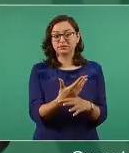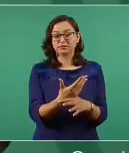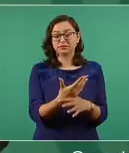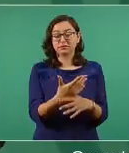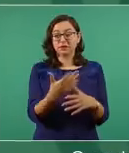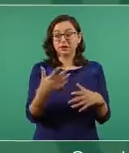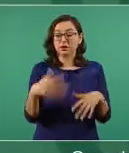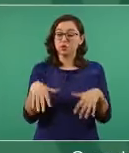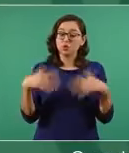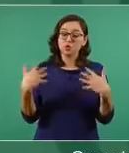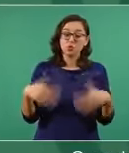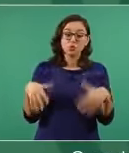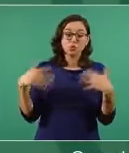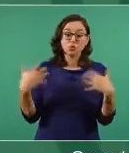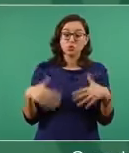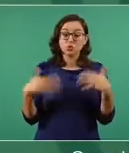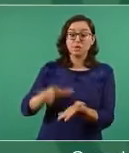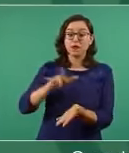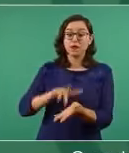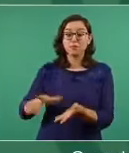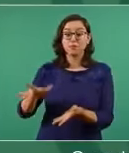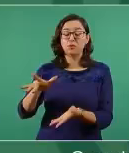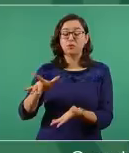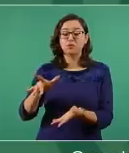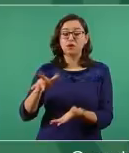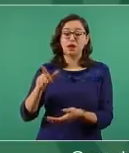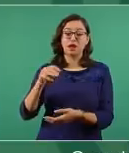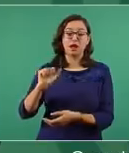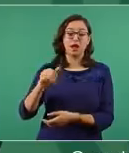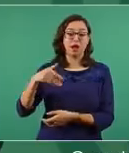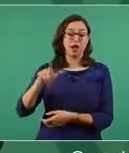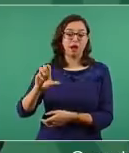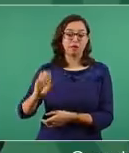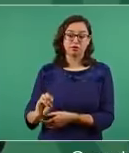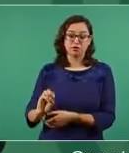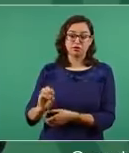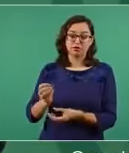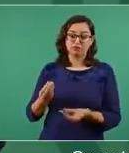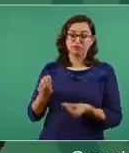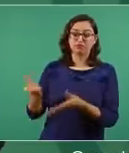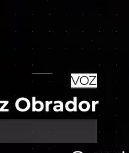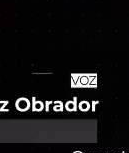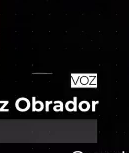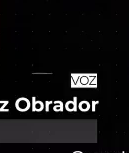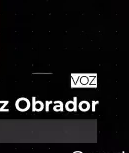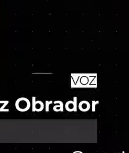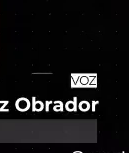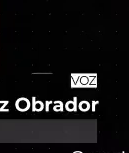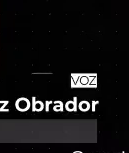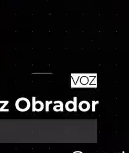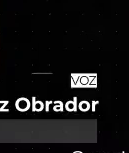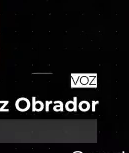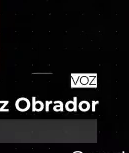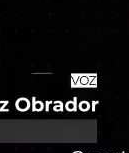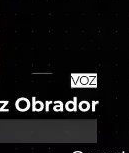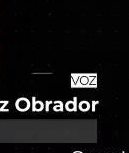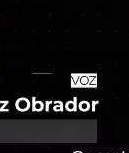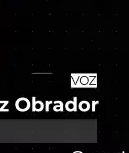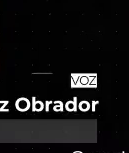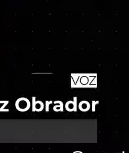hacer ver de que es dinero para mí, cosa que no es cierta. Aumenta más el método